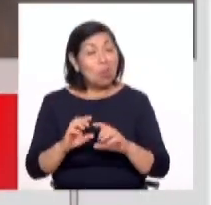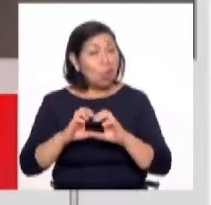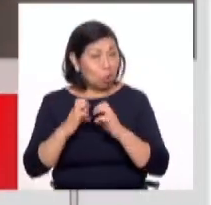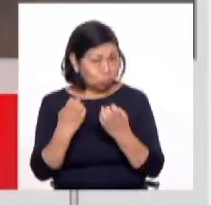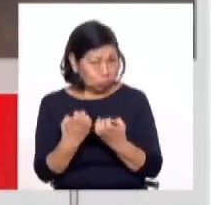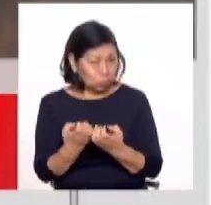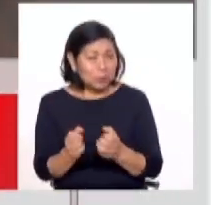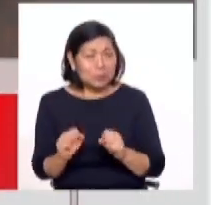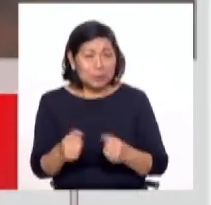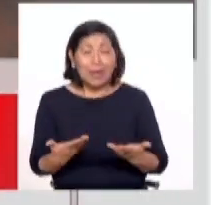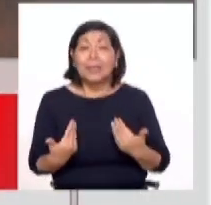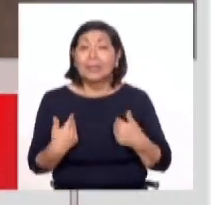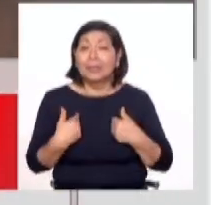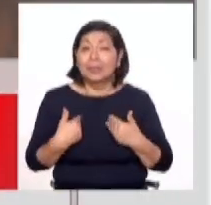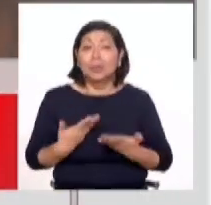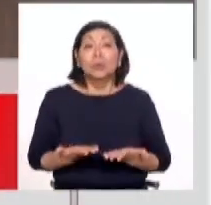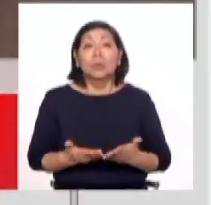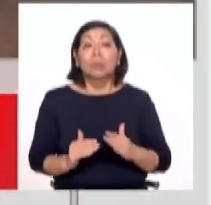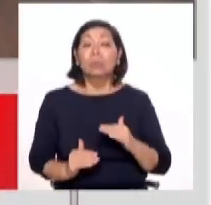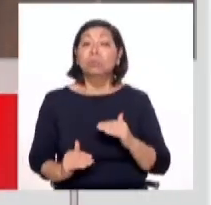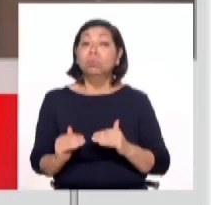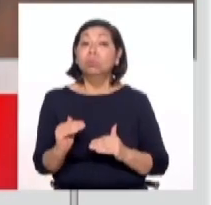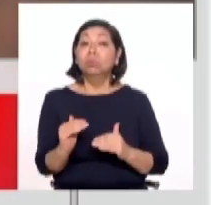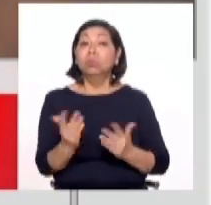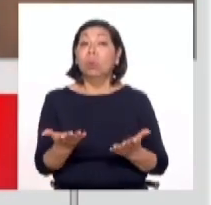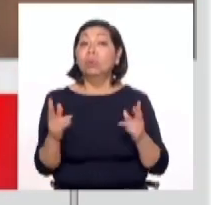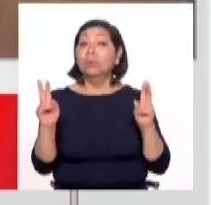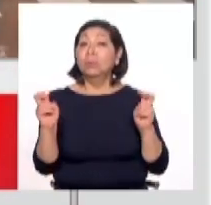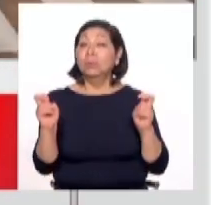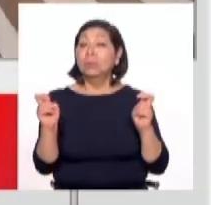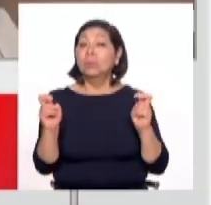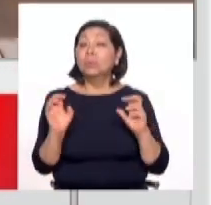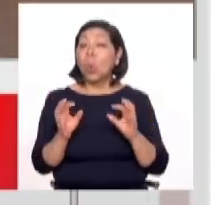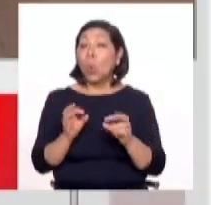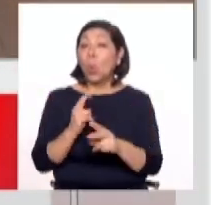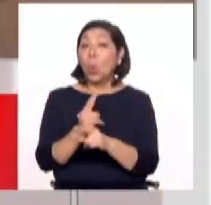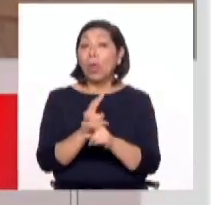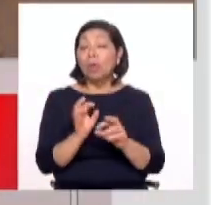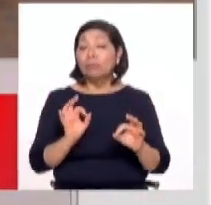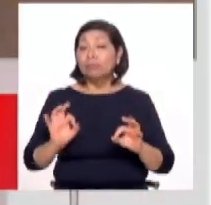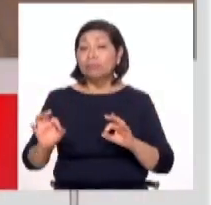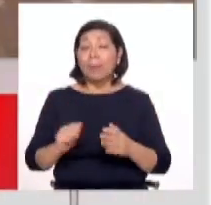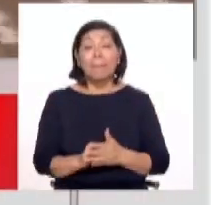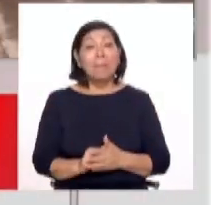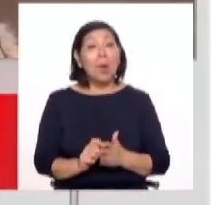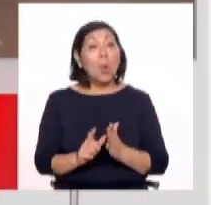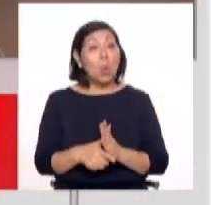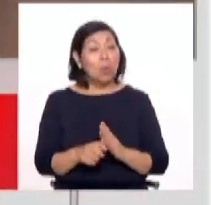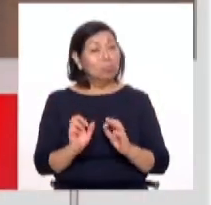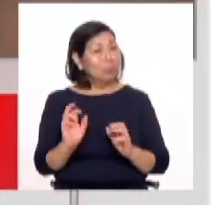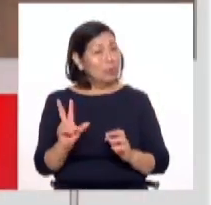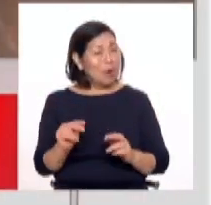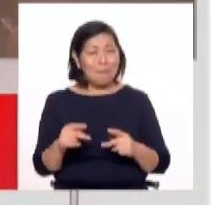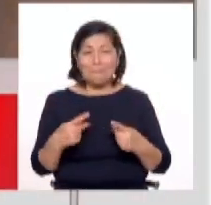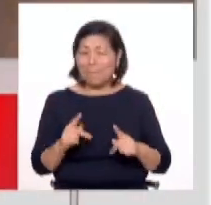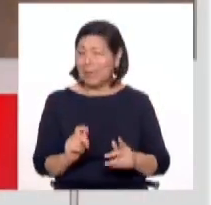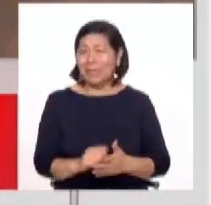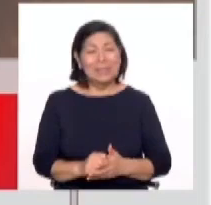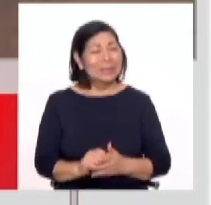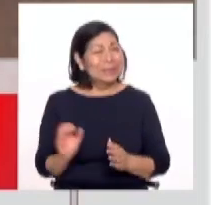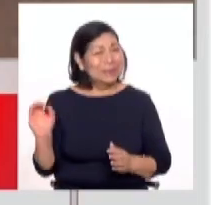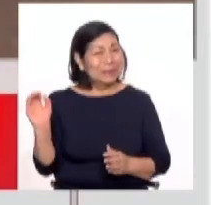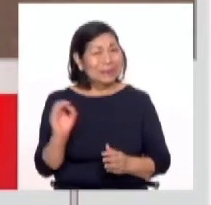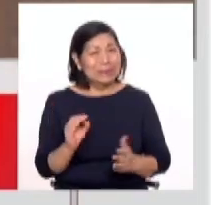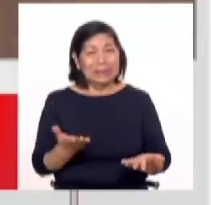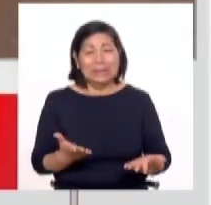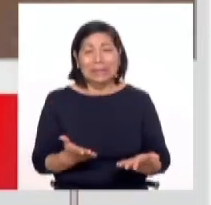estadios han tenido coberturado todo un tema y un esquema de seguridad. Y no hemos permitido que haya